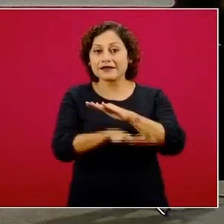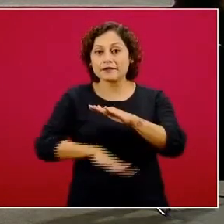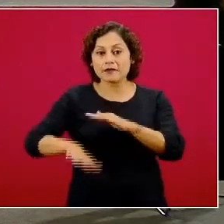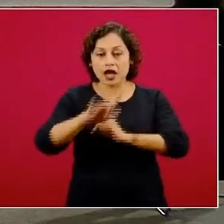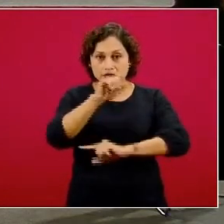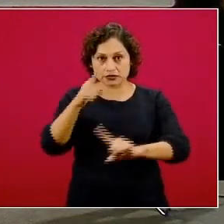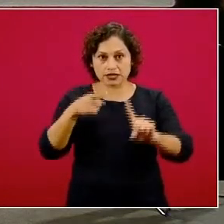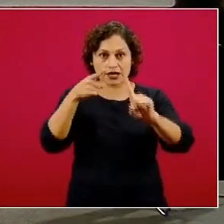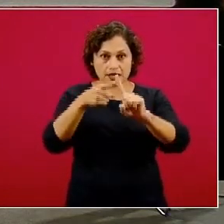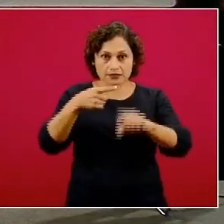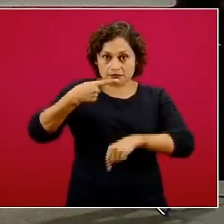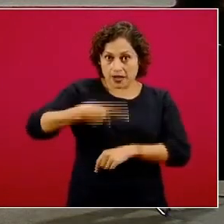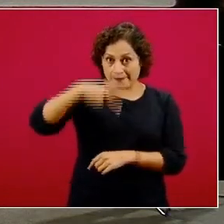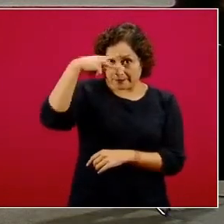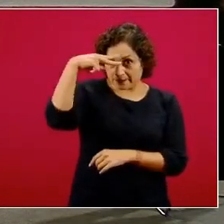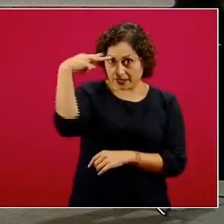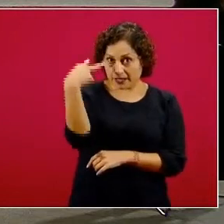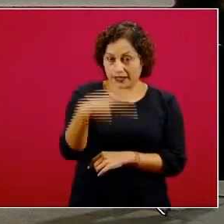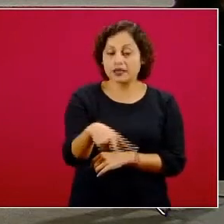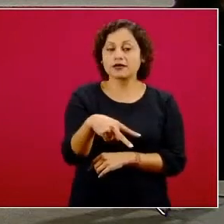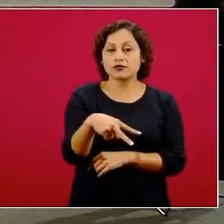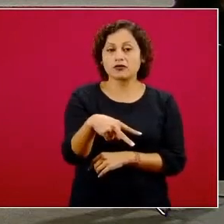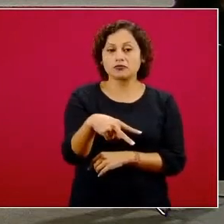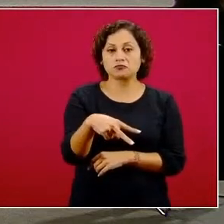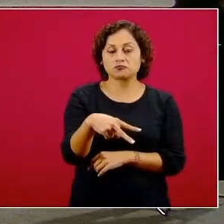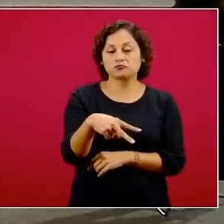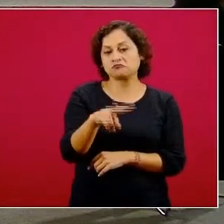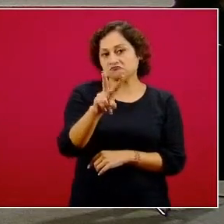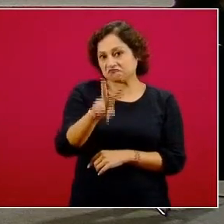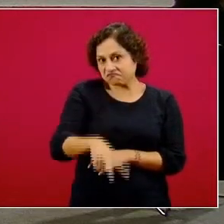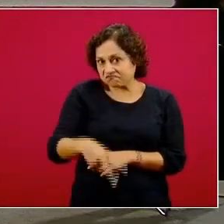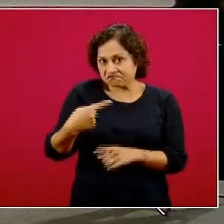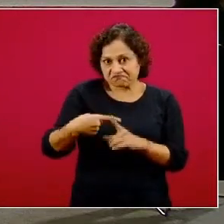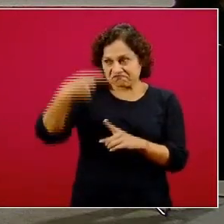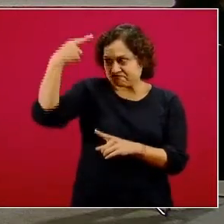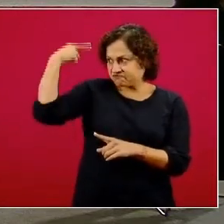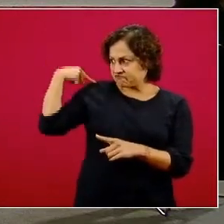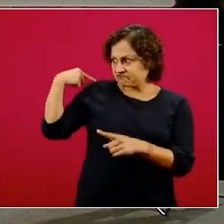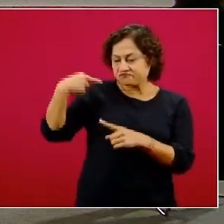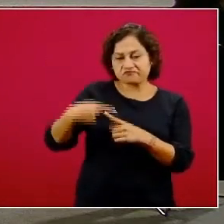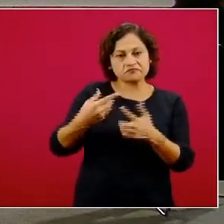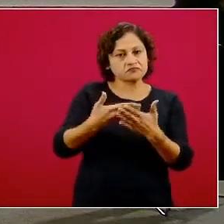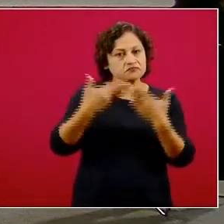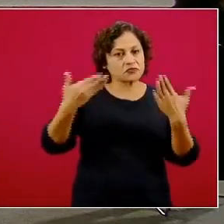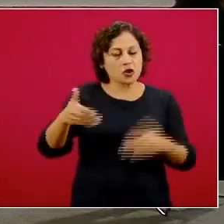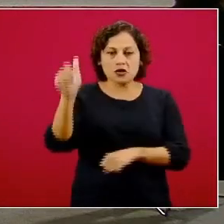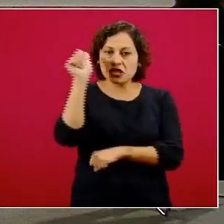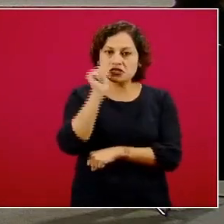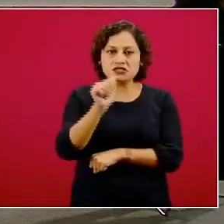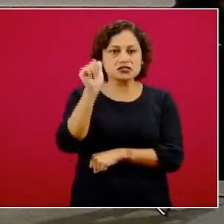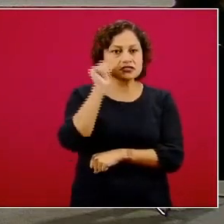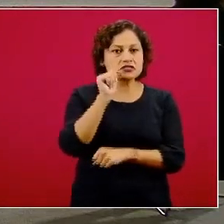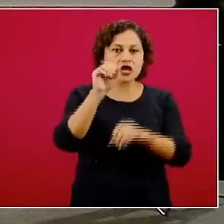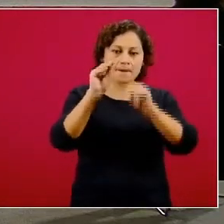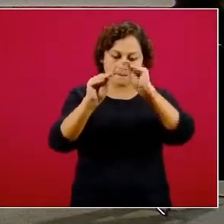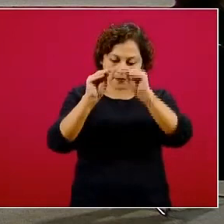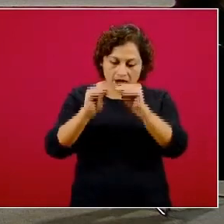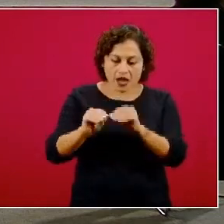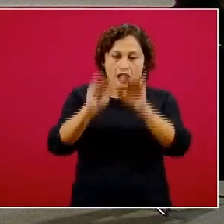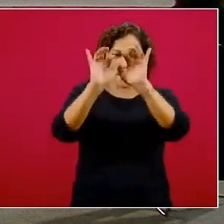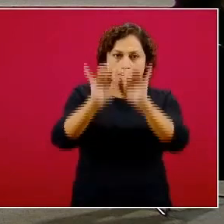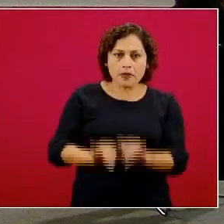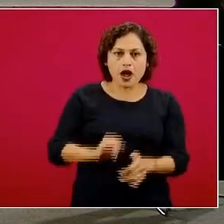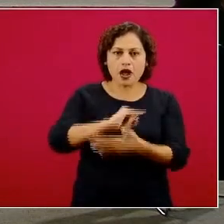y México siempre ha rendido sus informes para hacer una